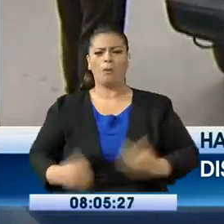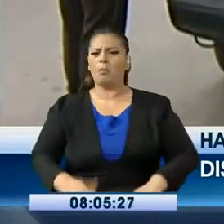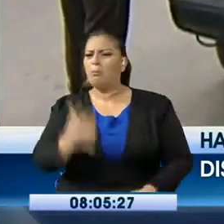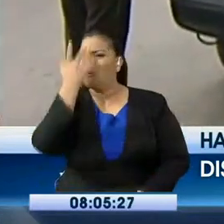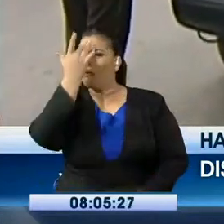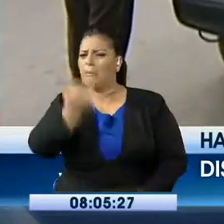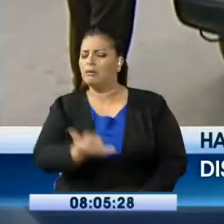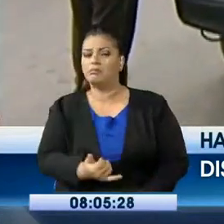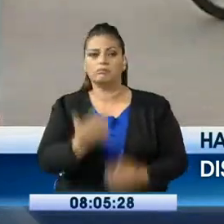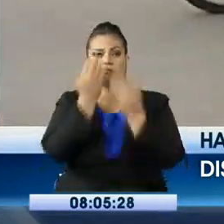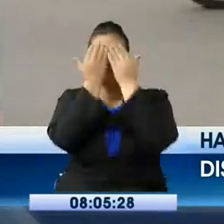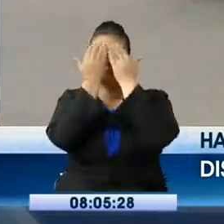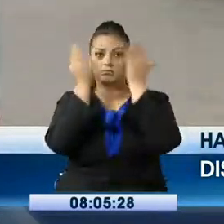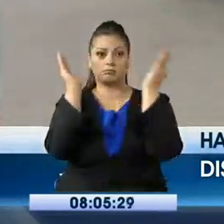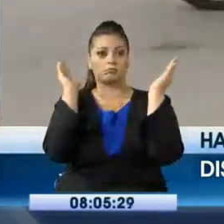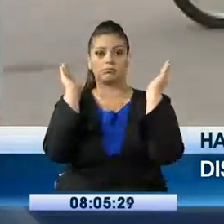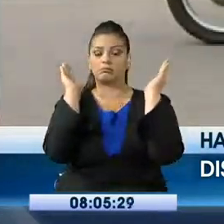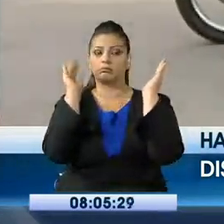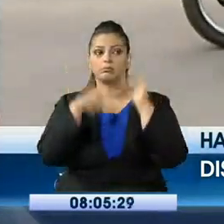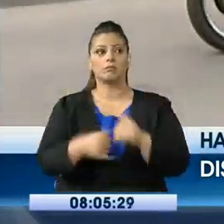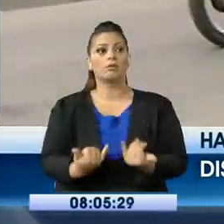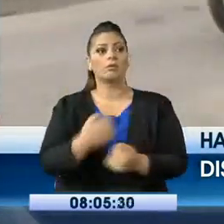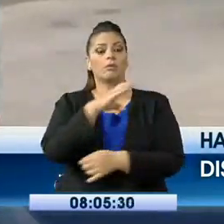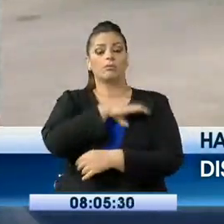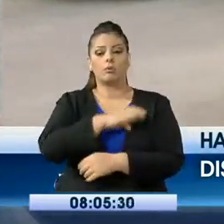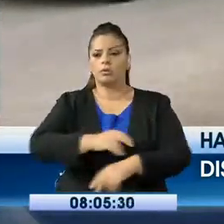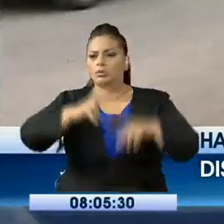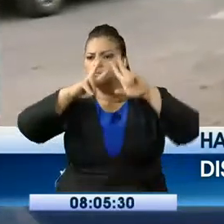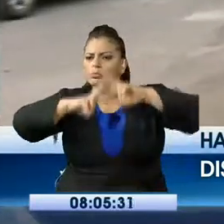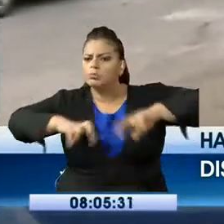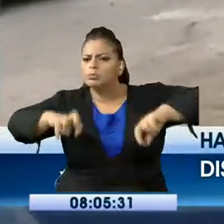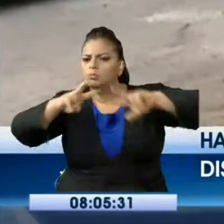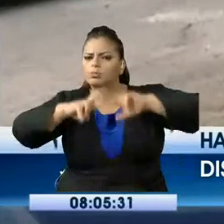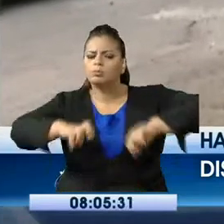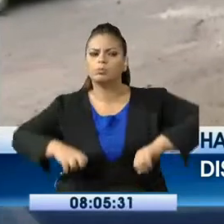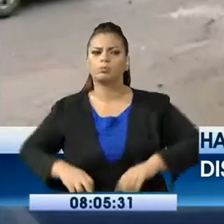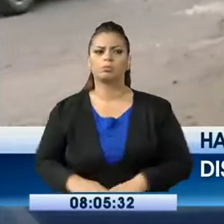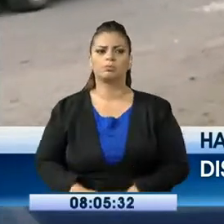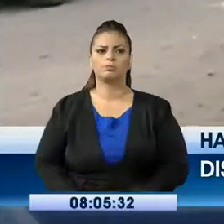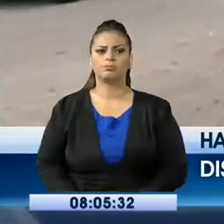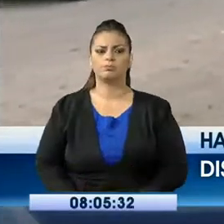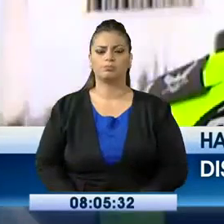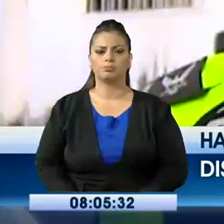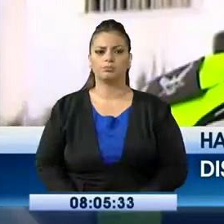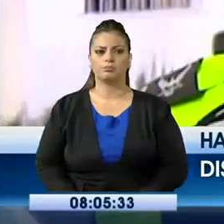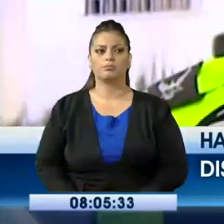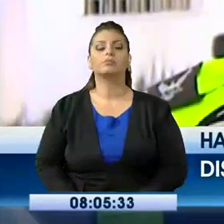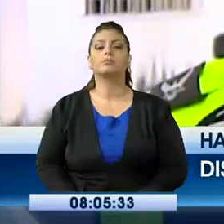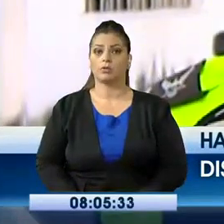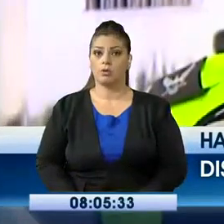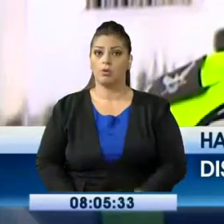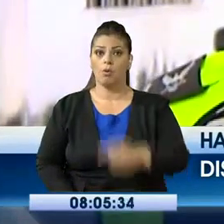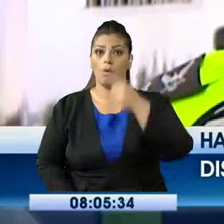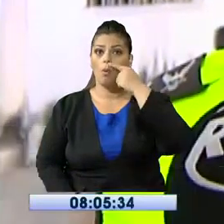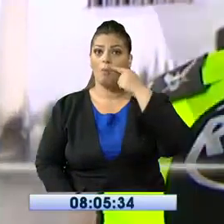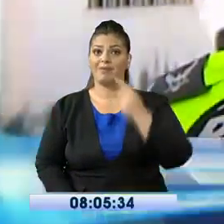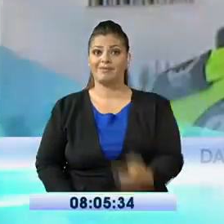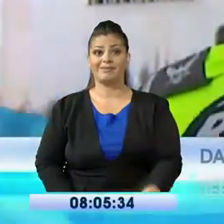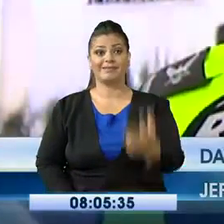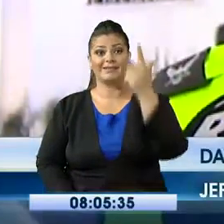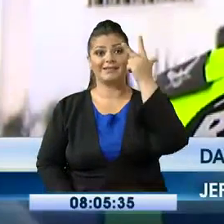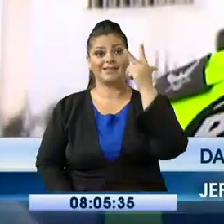que las horas según los agentes del orden y daga quieres habría disparado se trataba de tres sujetos donde una motocicleta